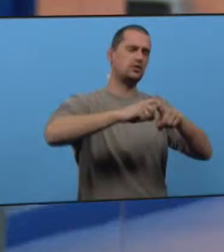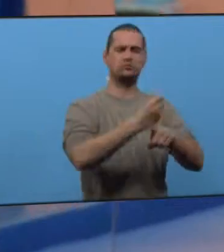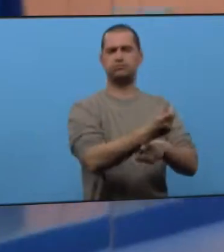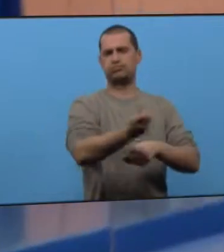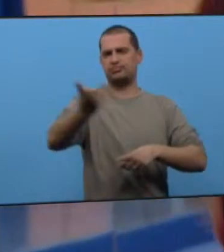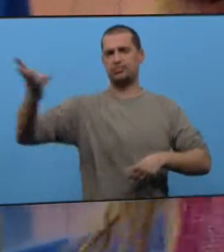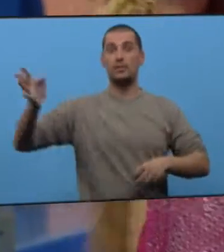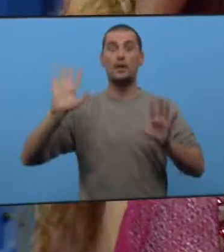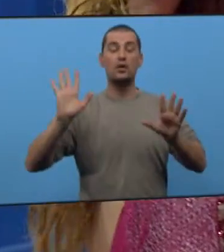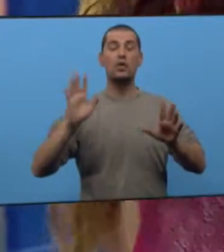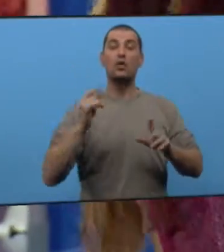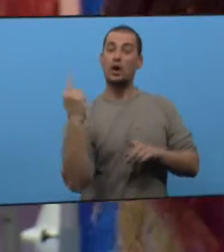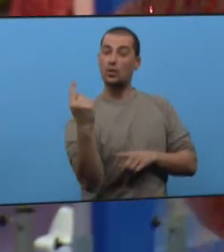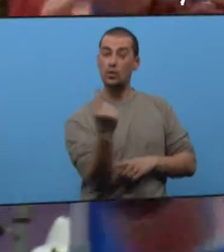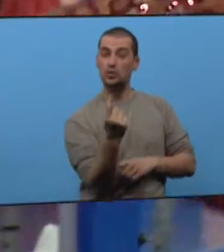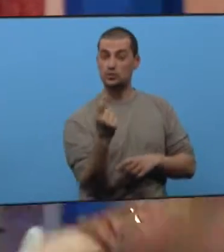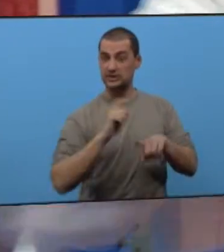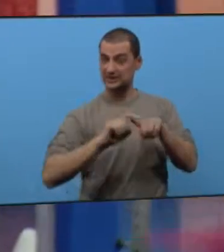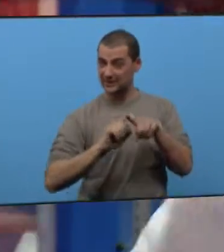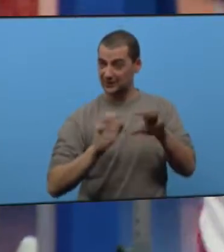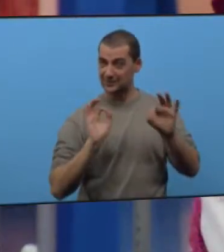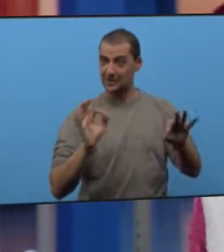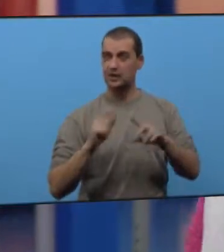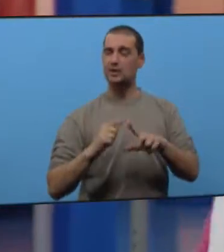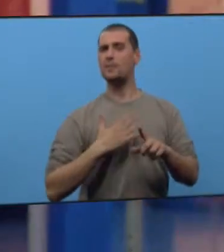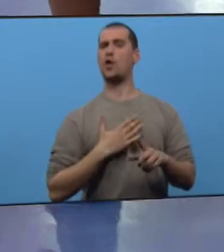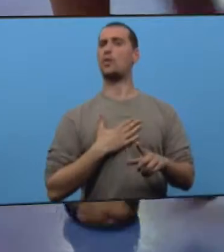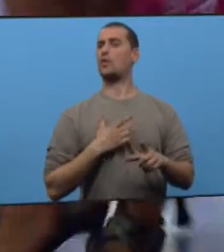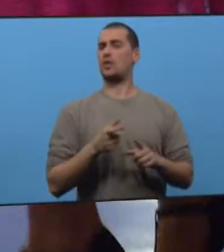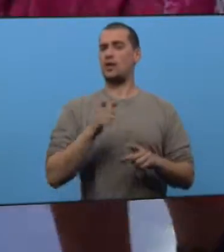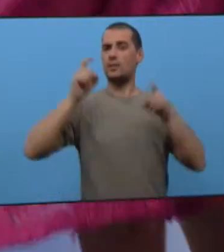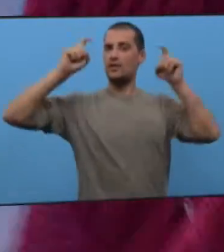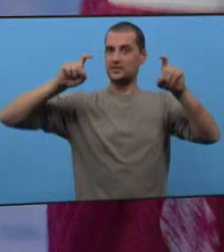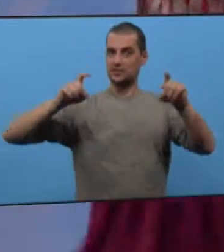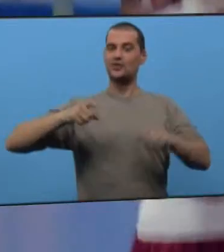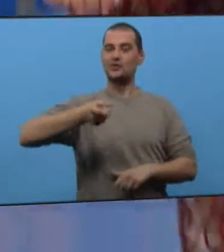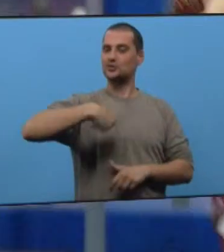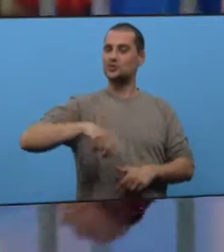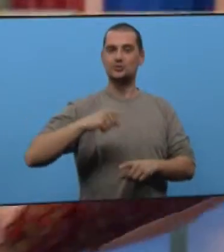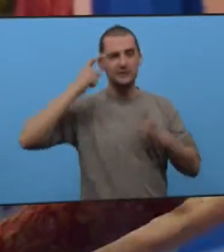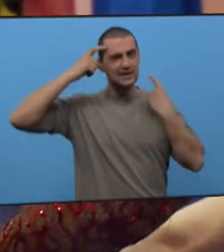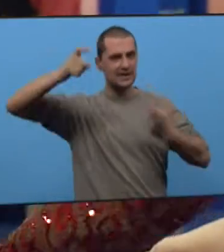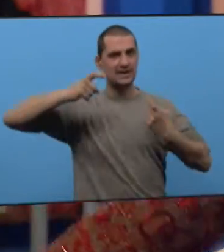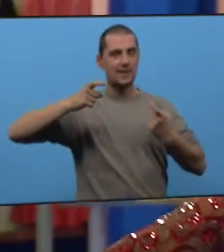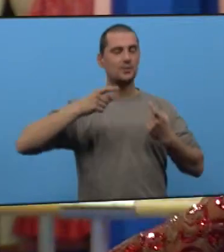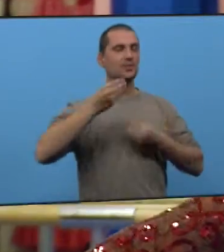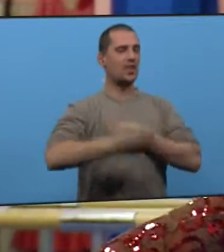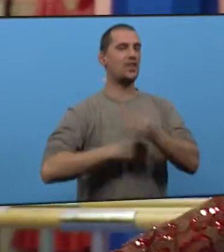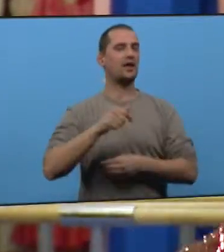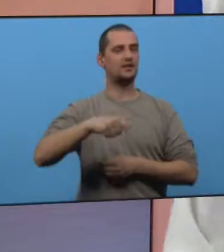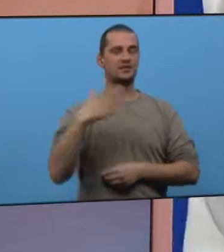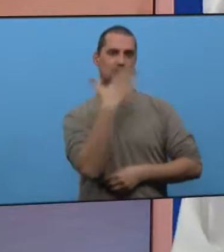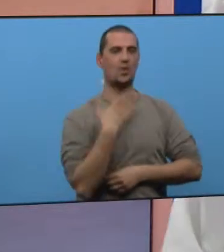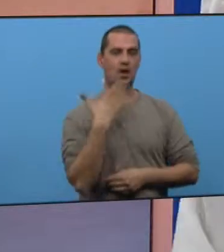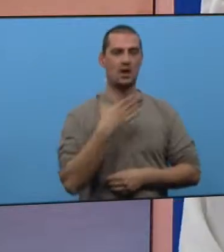pero despois existen unhos que son o estilo propio de cada profesor. E iso é o que tratamos de seguir nesta escuela